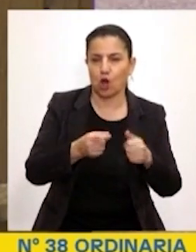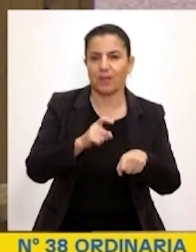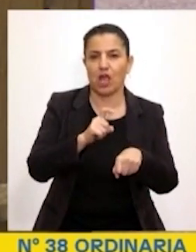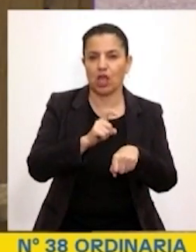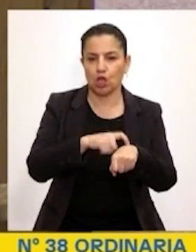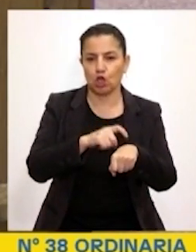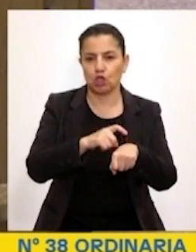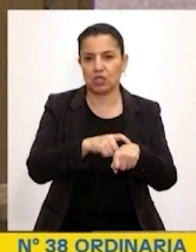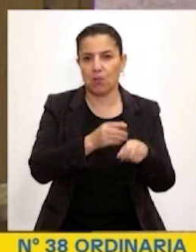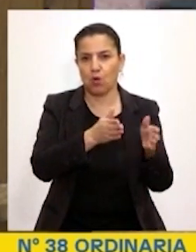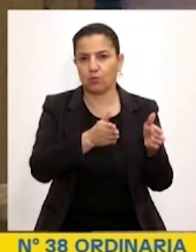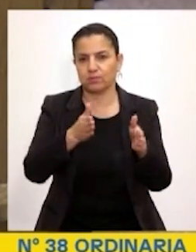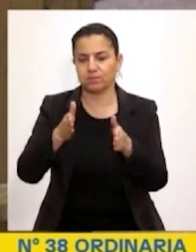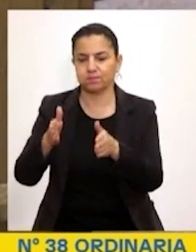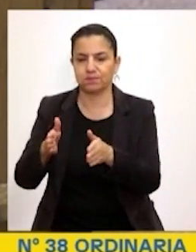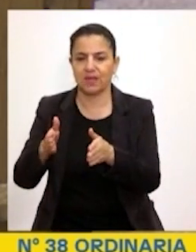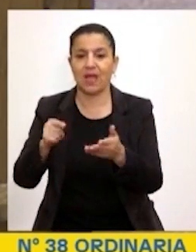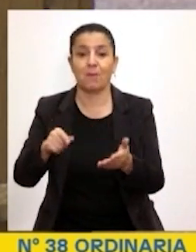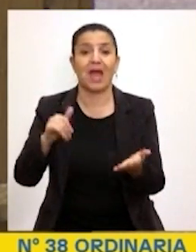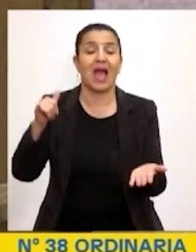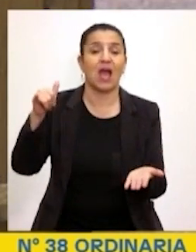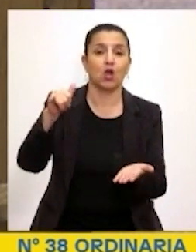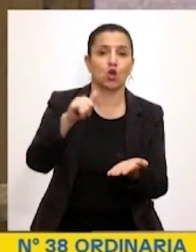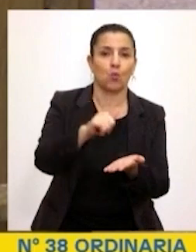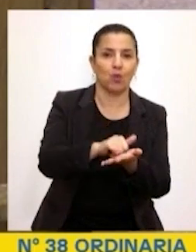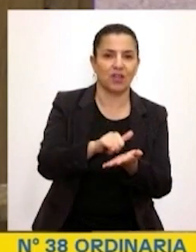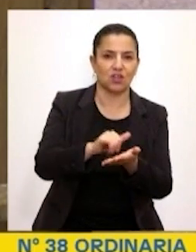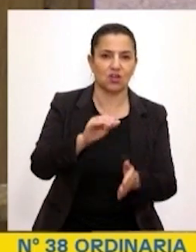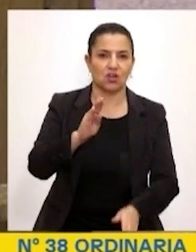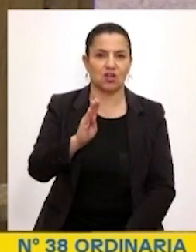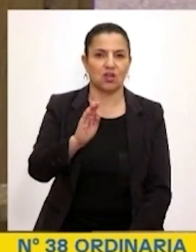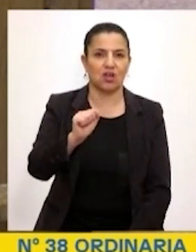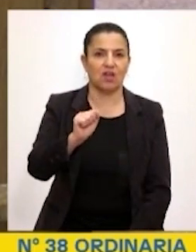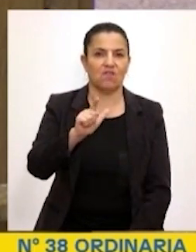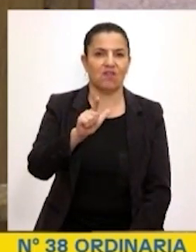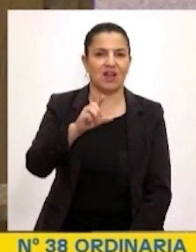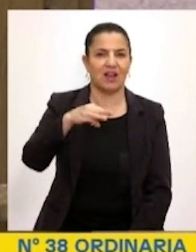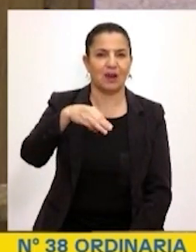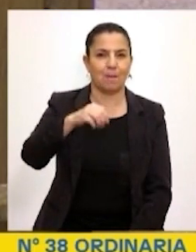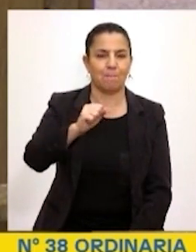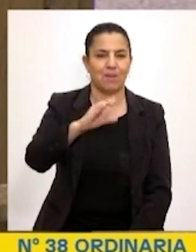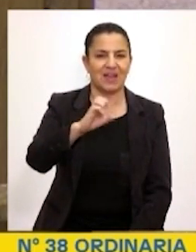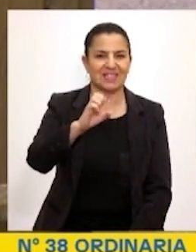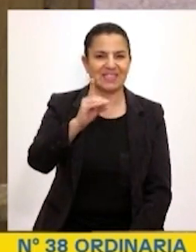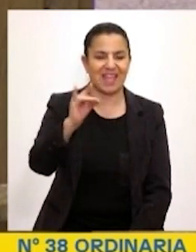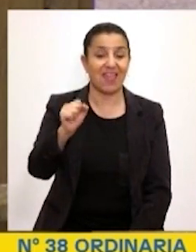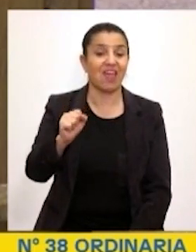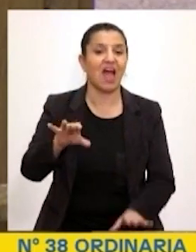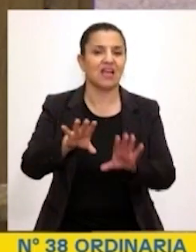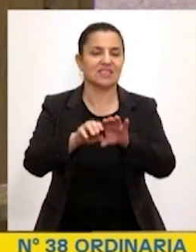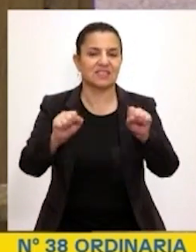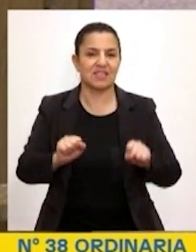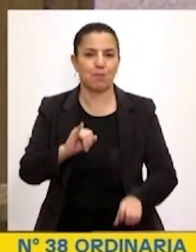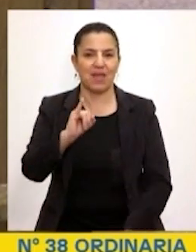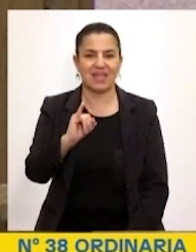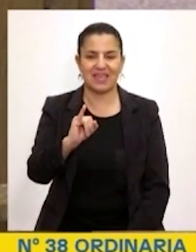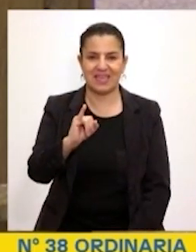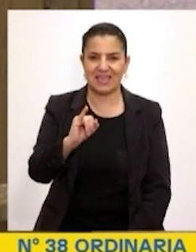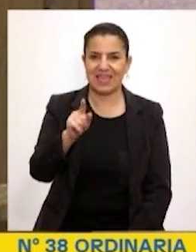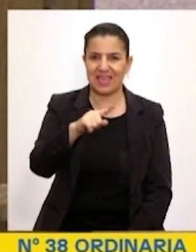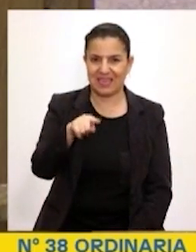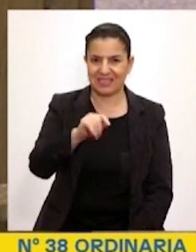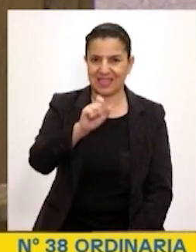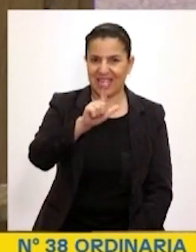eventualmente esto consideraría para que en el aeropuerto de balmace se instal el sistema isl que es un sistema tecnológico que